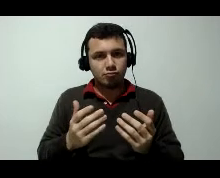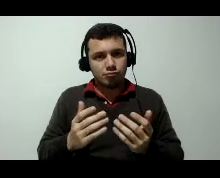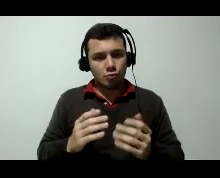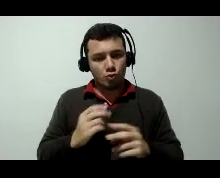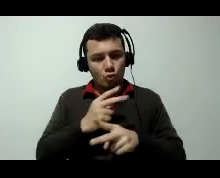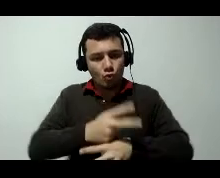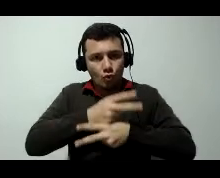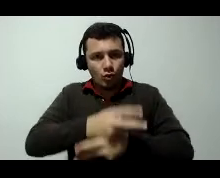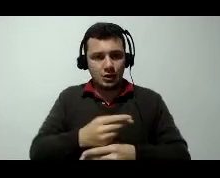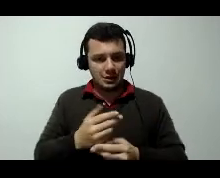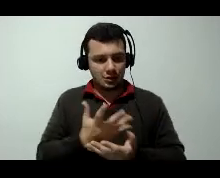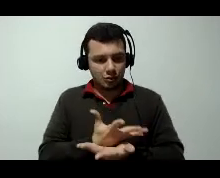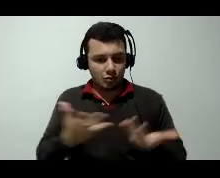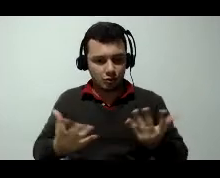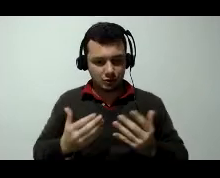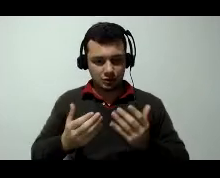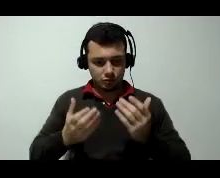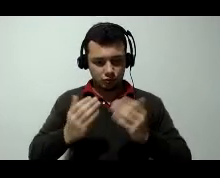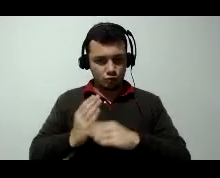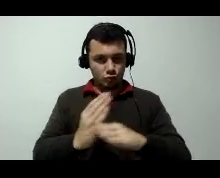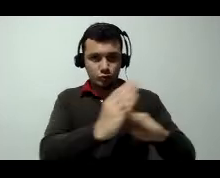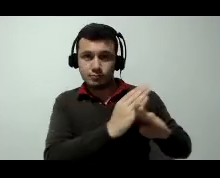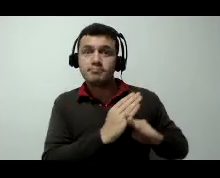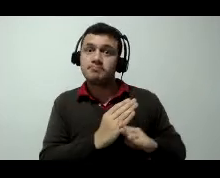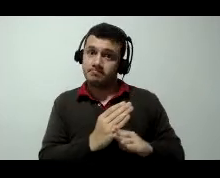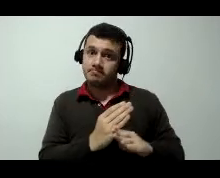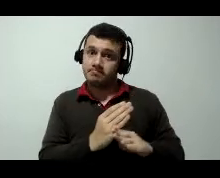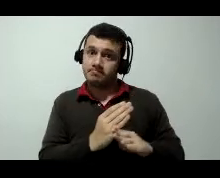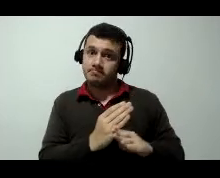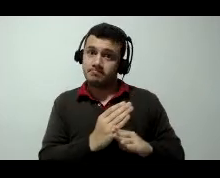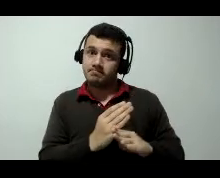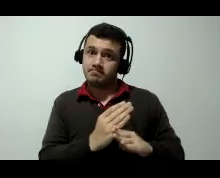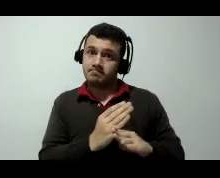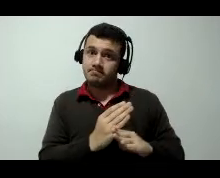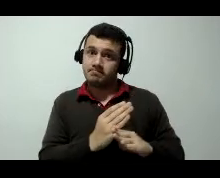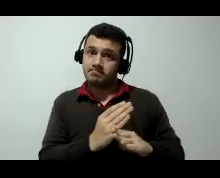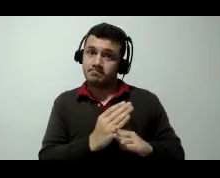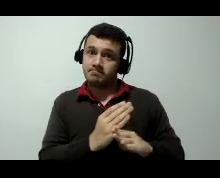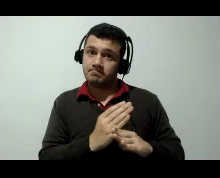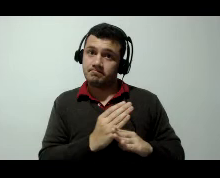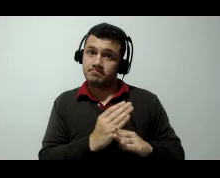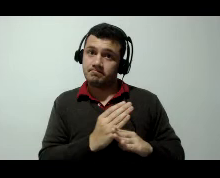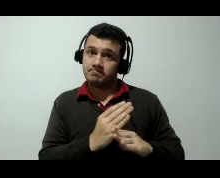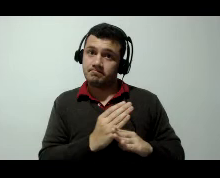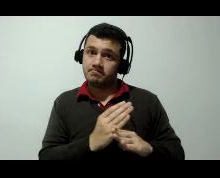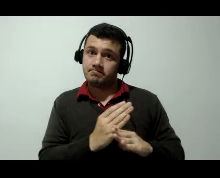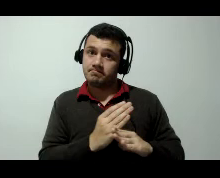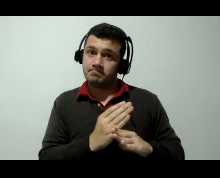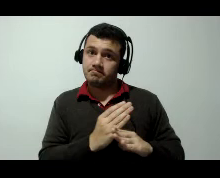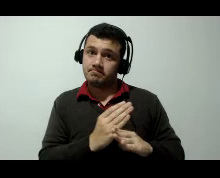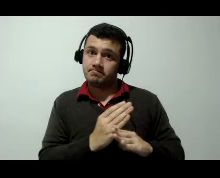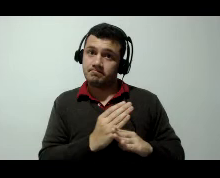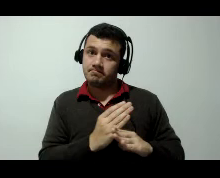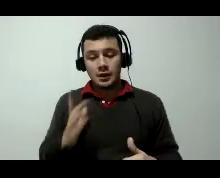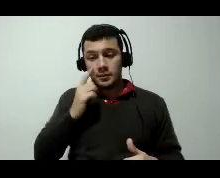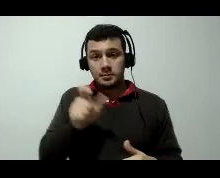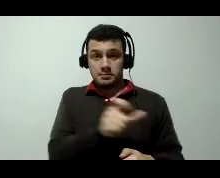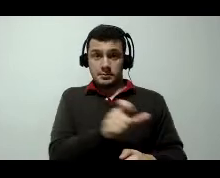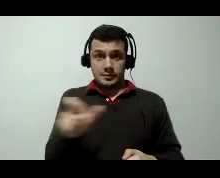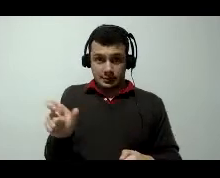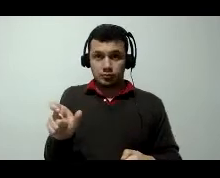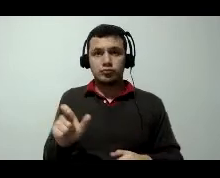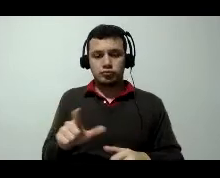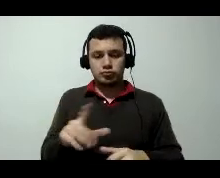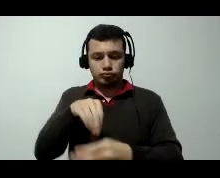hablado anteriormente, capacita a todo el personal en uso correcto de elementos de protección personal. Yo sé, muchos